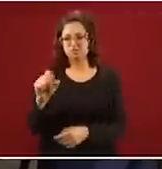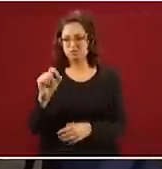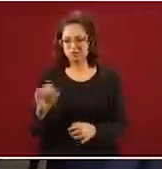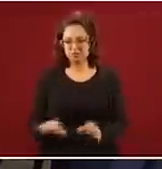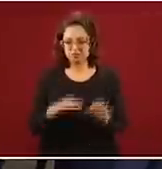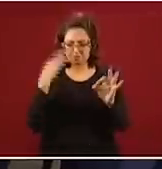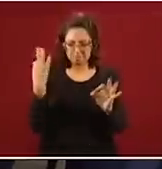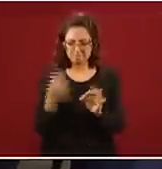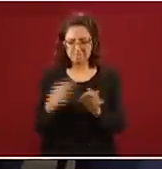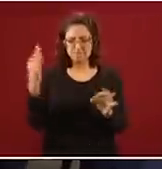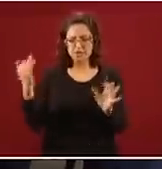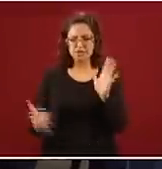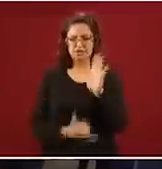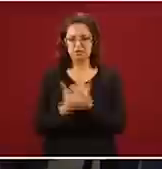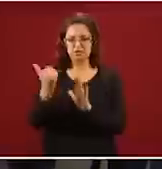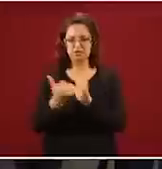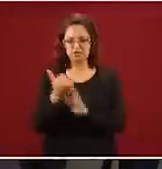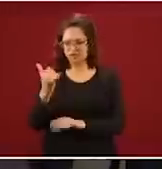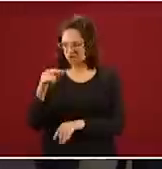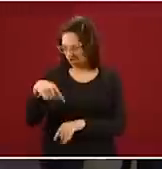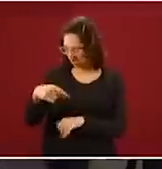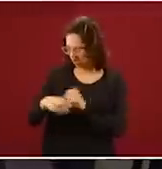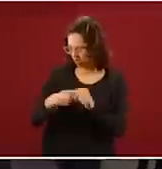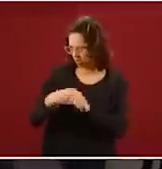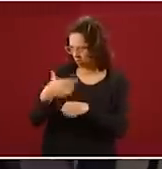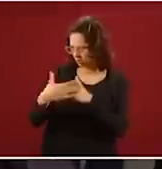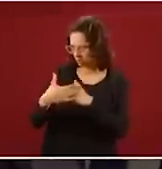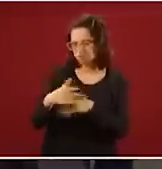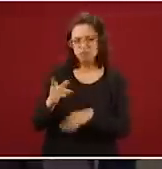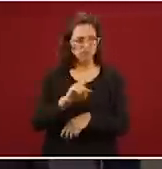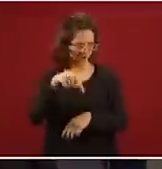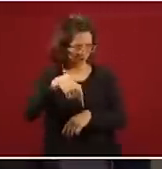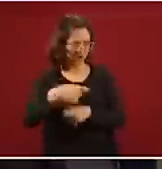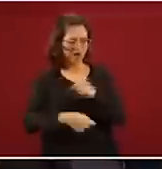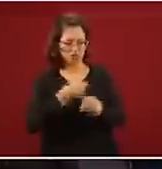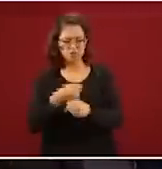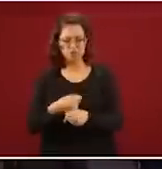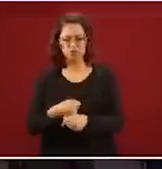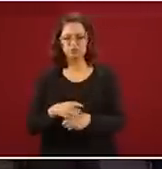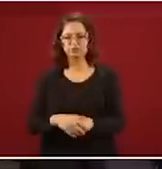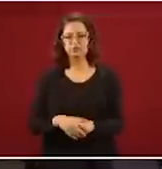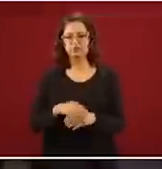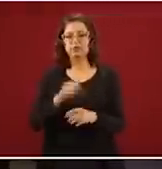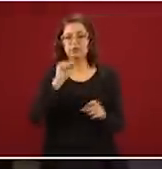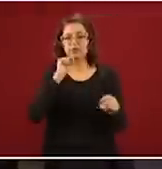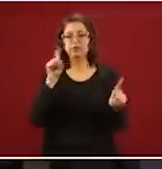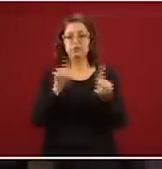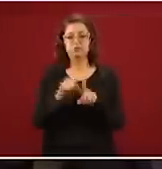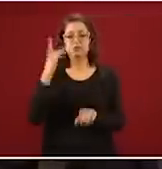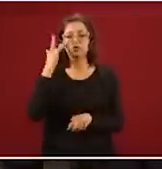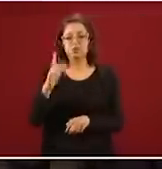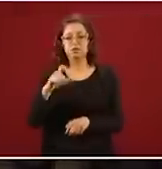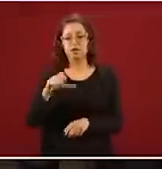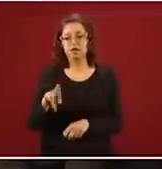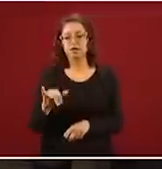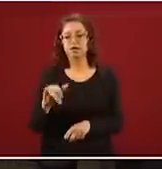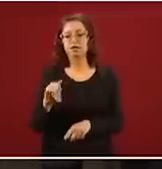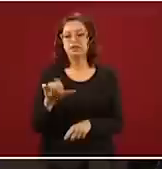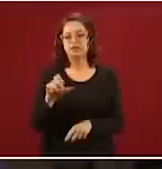o el próximo. No, sí, este año queda Agua Prieta. Sí, y San Quintín también. Este